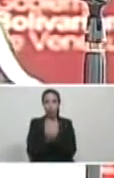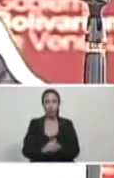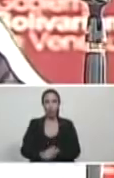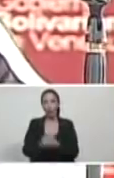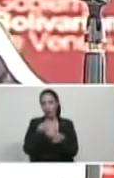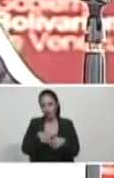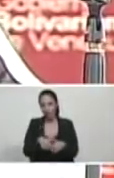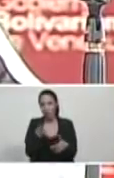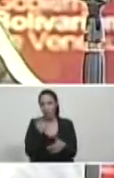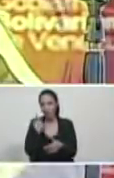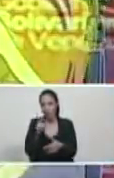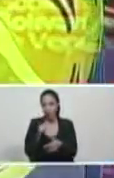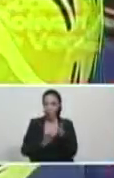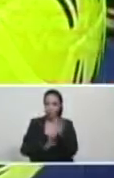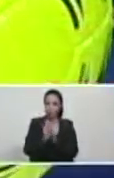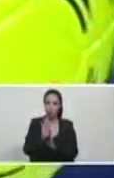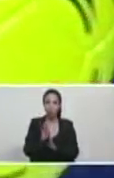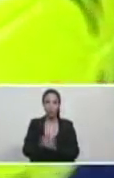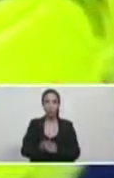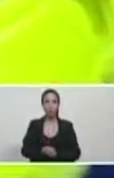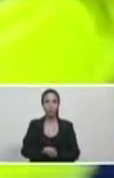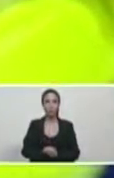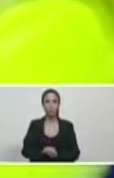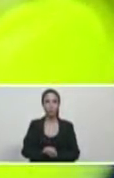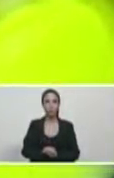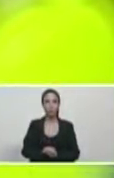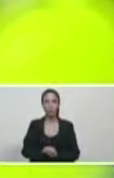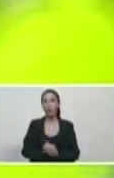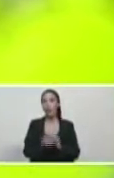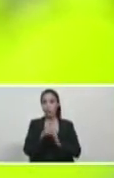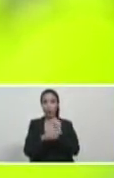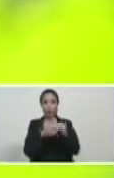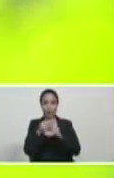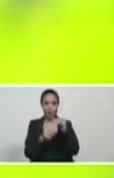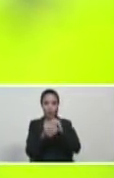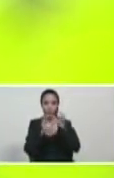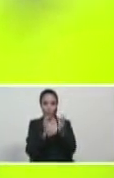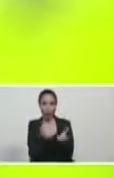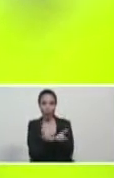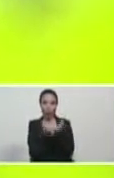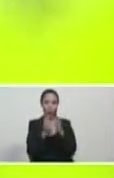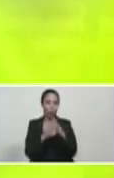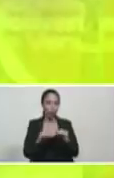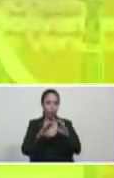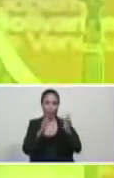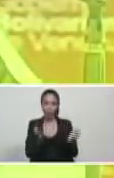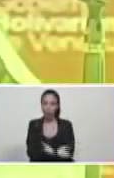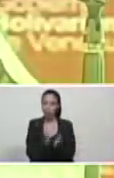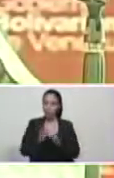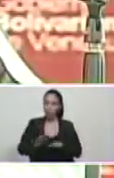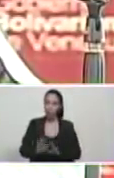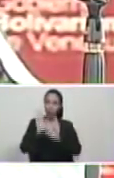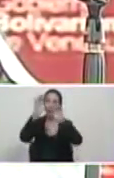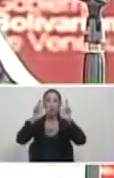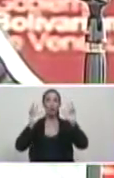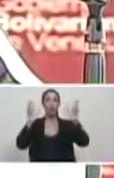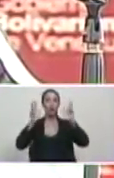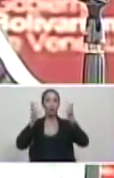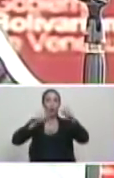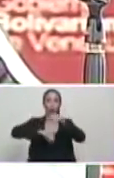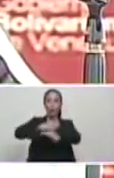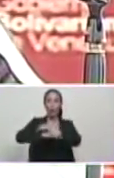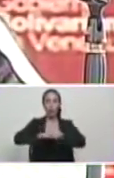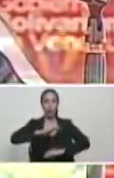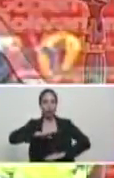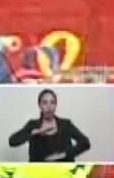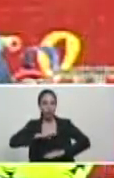creo que tenemos todo el alcance. Lo tercero, para hacerle todos los balones a los movimientos de barrio y comunitario. Baloncesto, voleibol, futbolito, balonmano. Bueno,